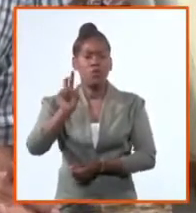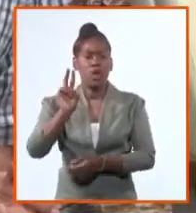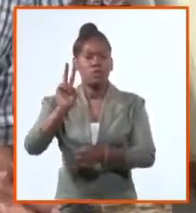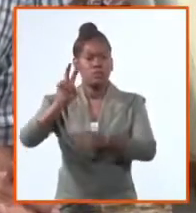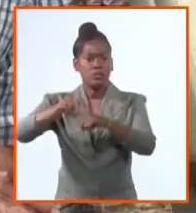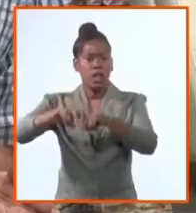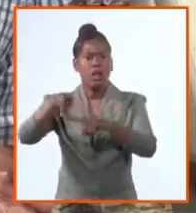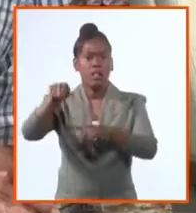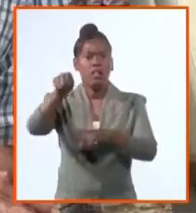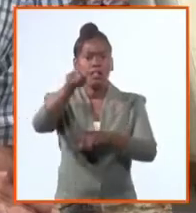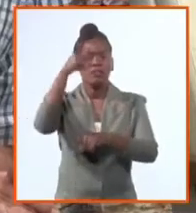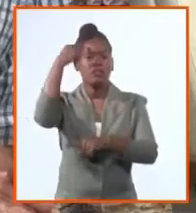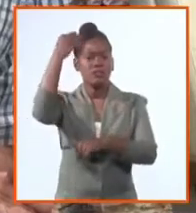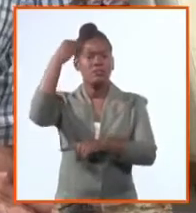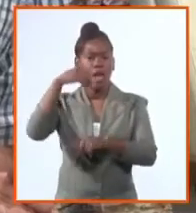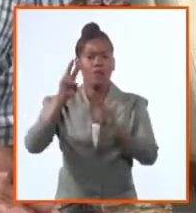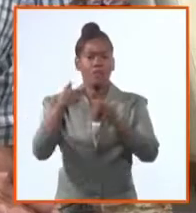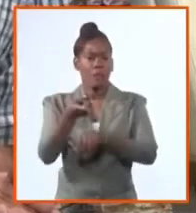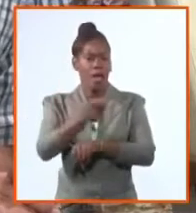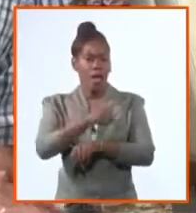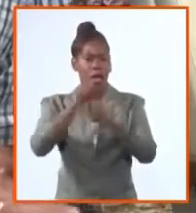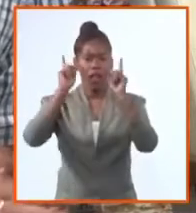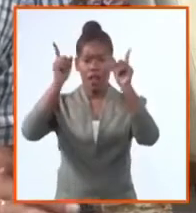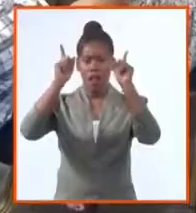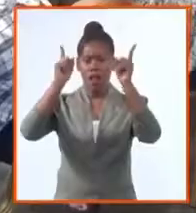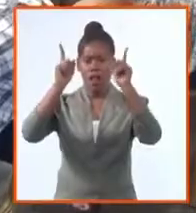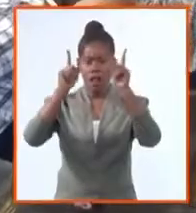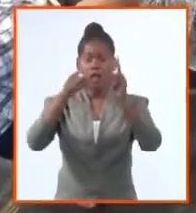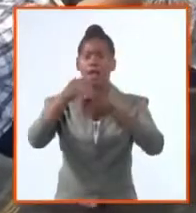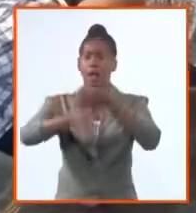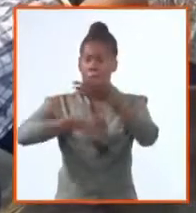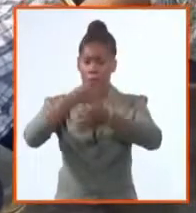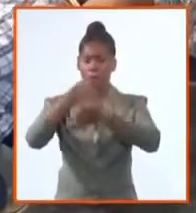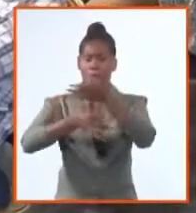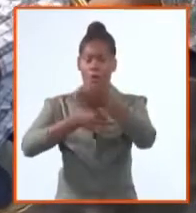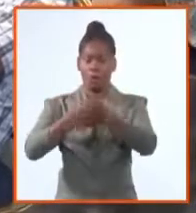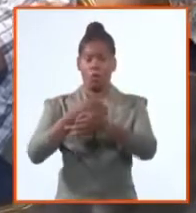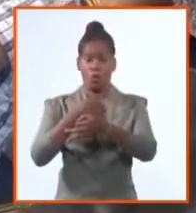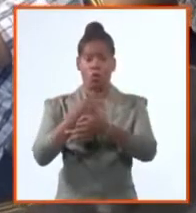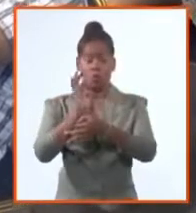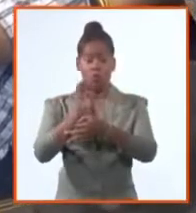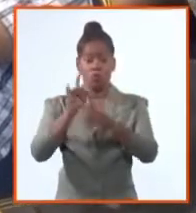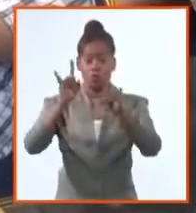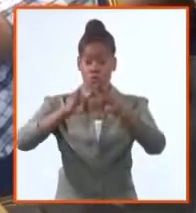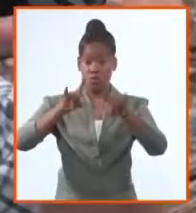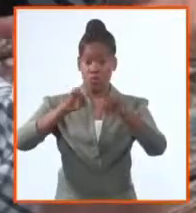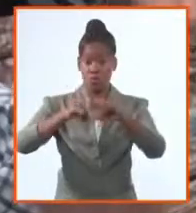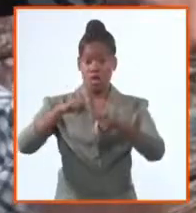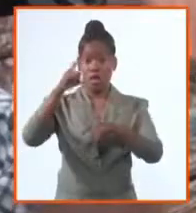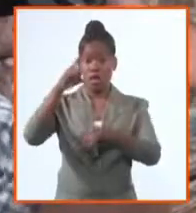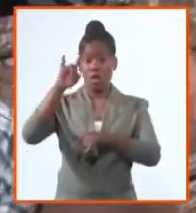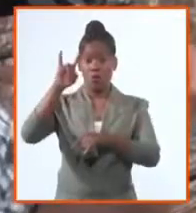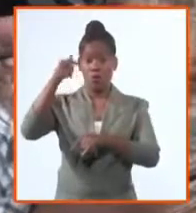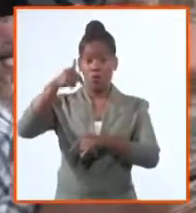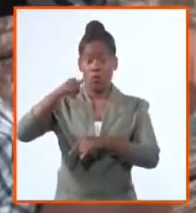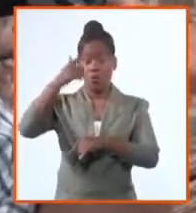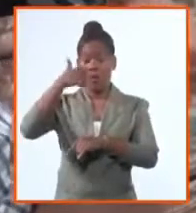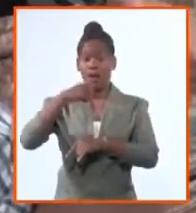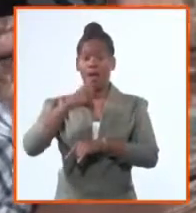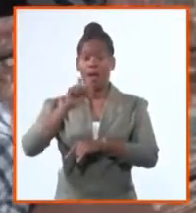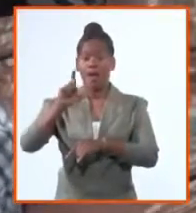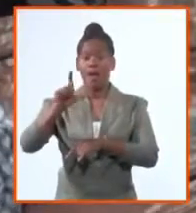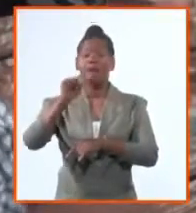por ejemplo, el decano de eléctrica de la CUJAI. Ahora vamos a hacer un grupo de